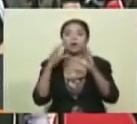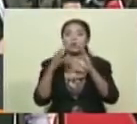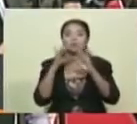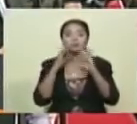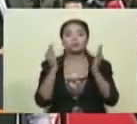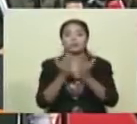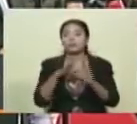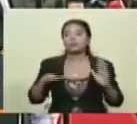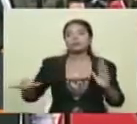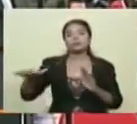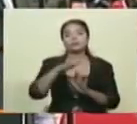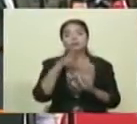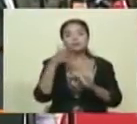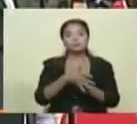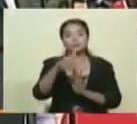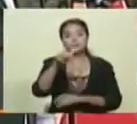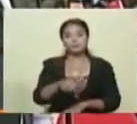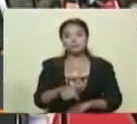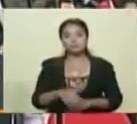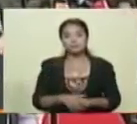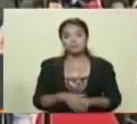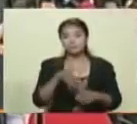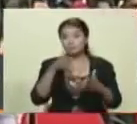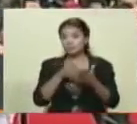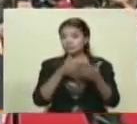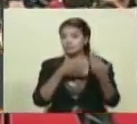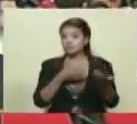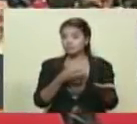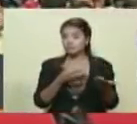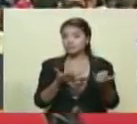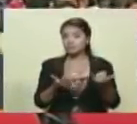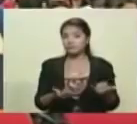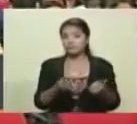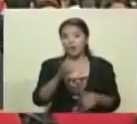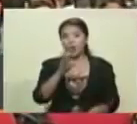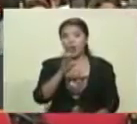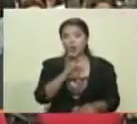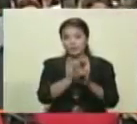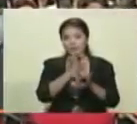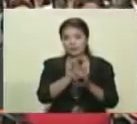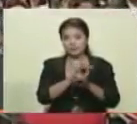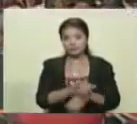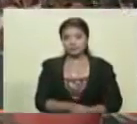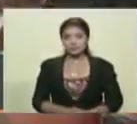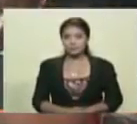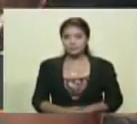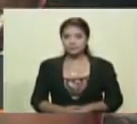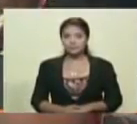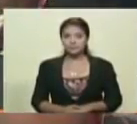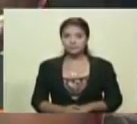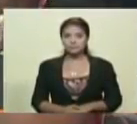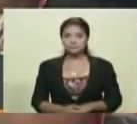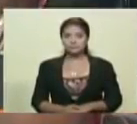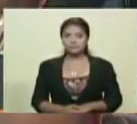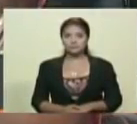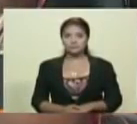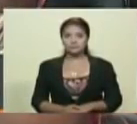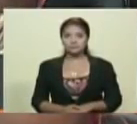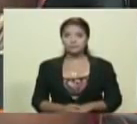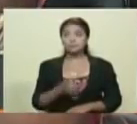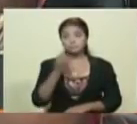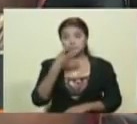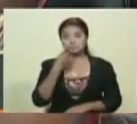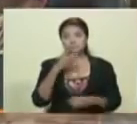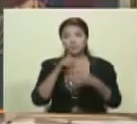frente a este adversario que se llama hoy el online, la internet? Muchas gracias. Bueno, muy bueno por tus